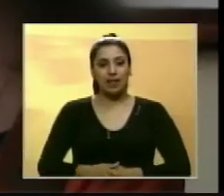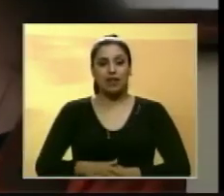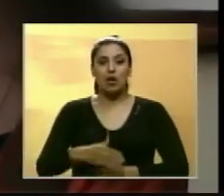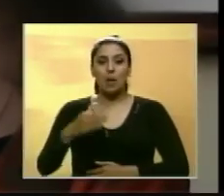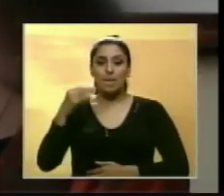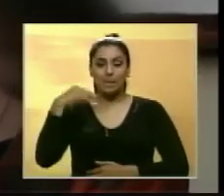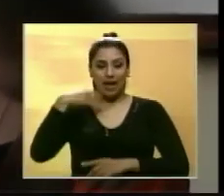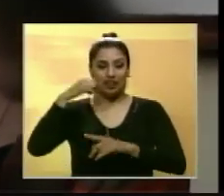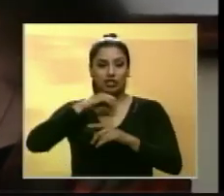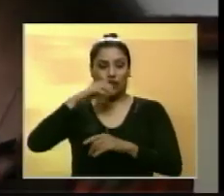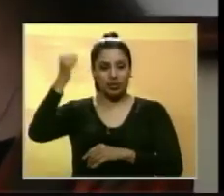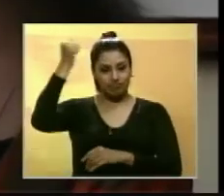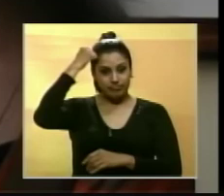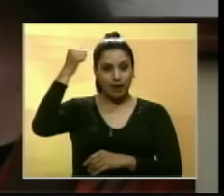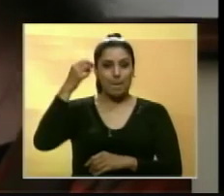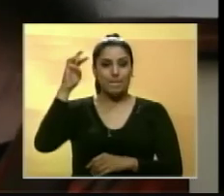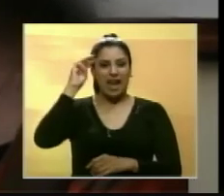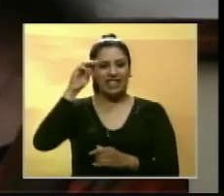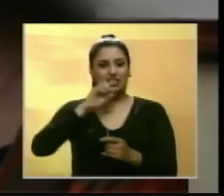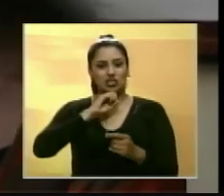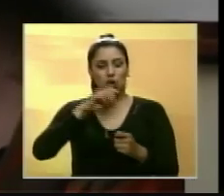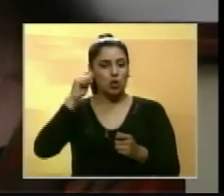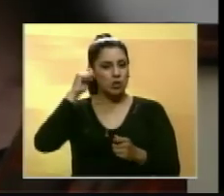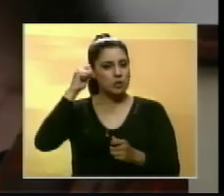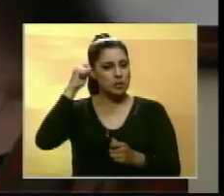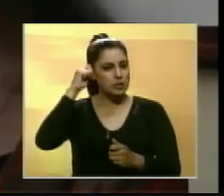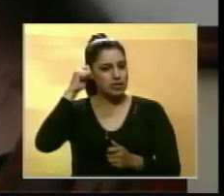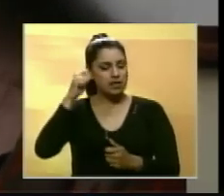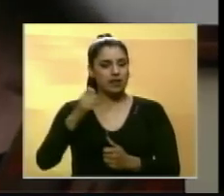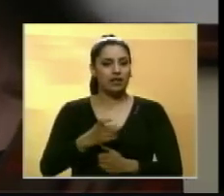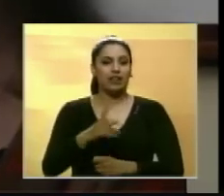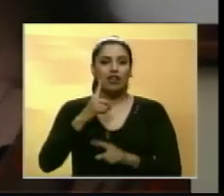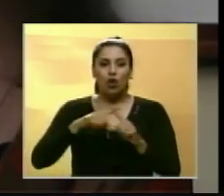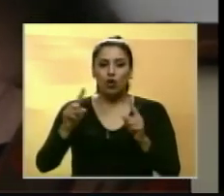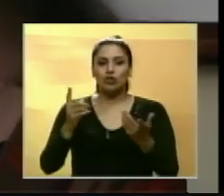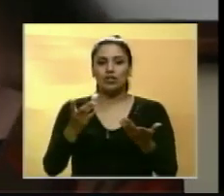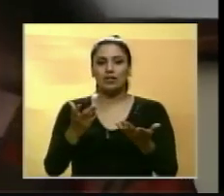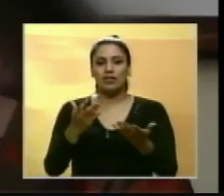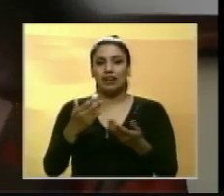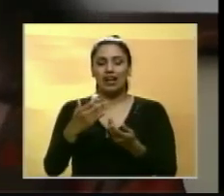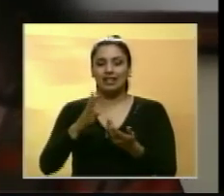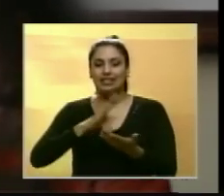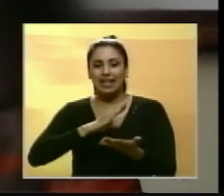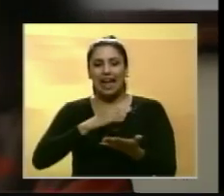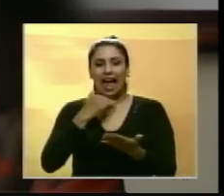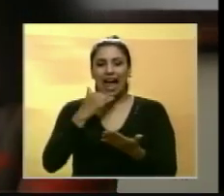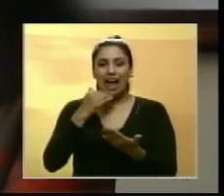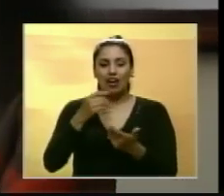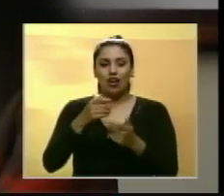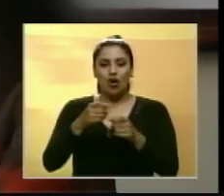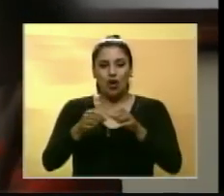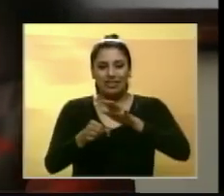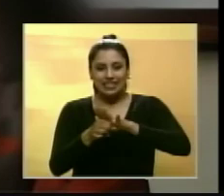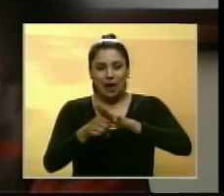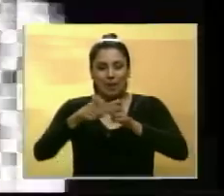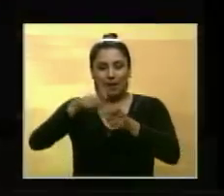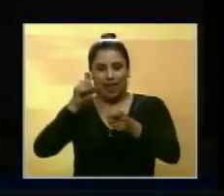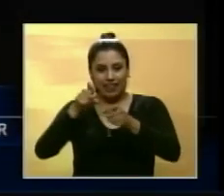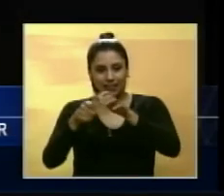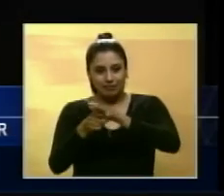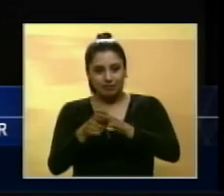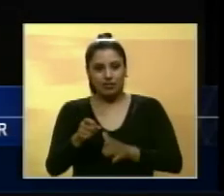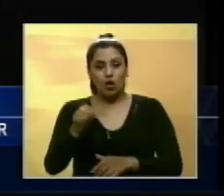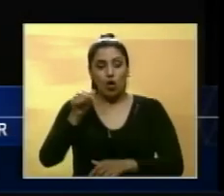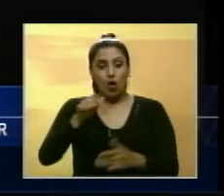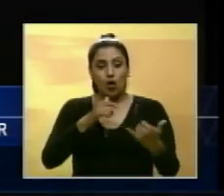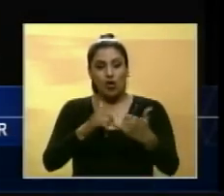pegaban, me daban cocorronazos o me jalaban por la barbilla acá y me ponían con las chapitas aquí.